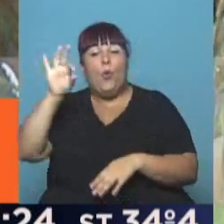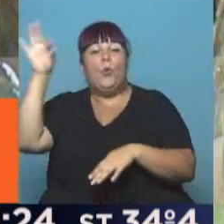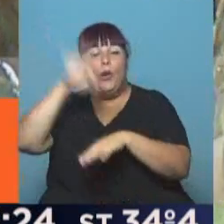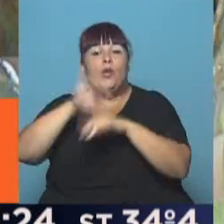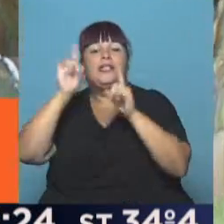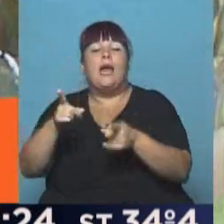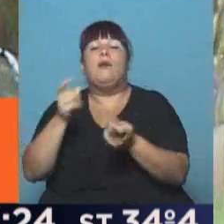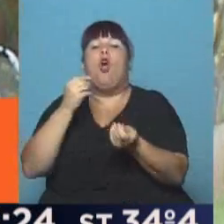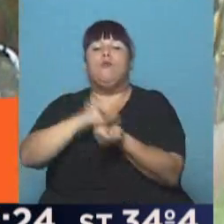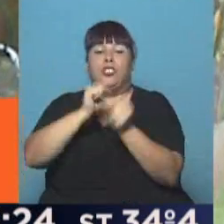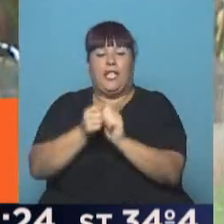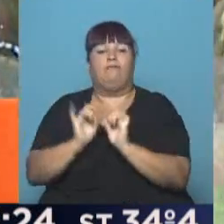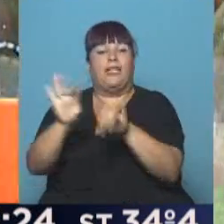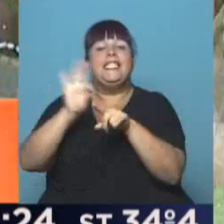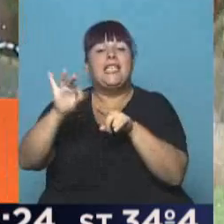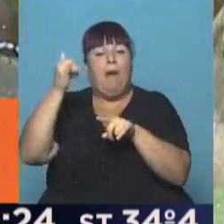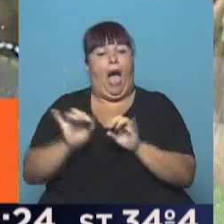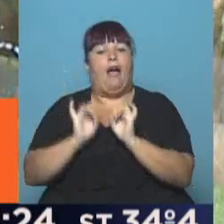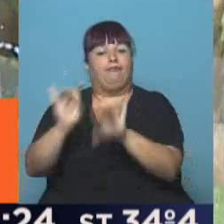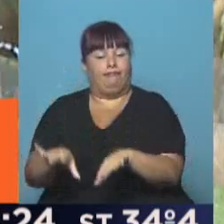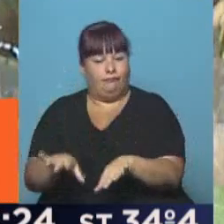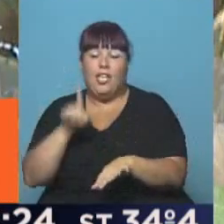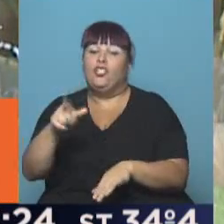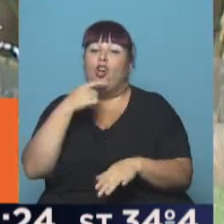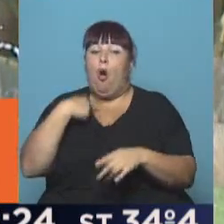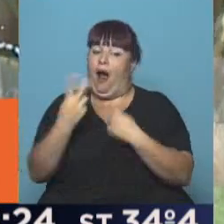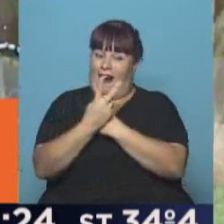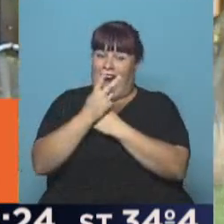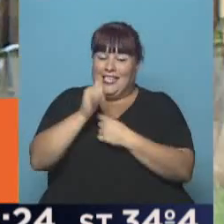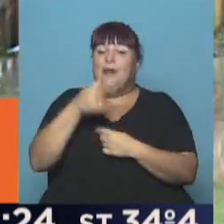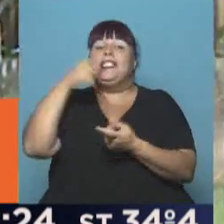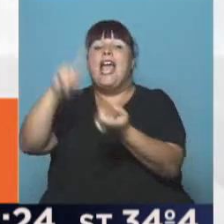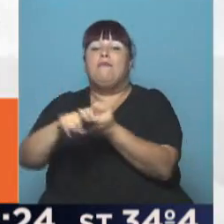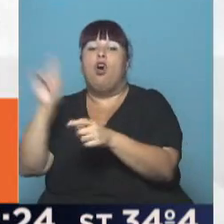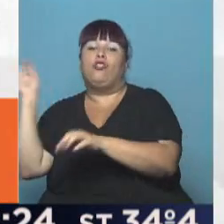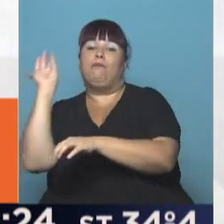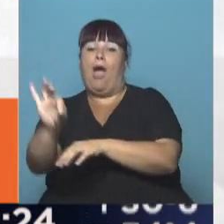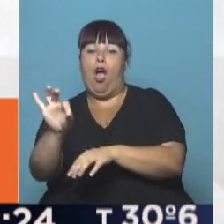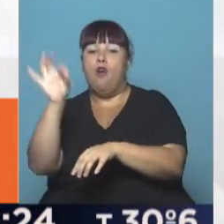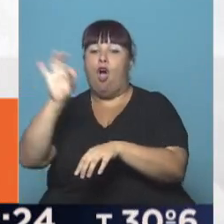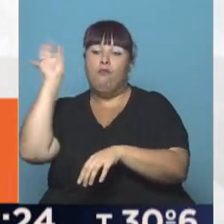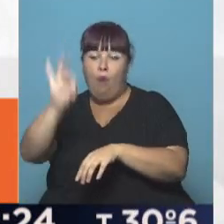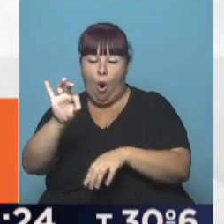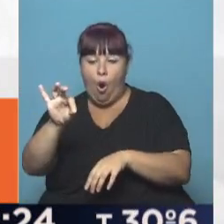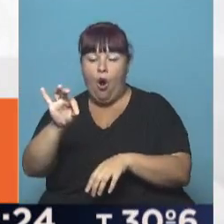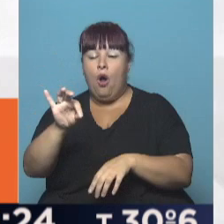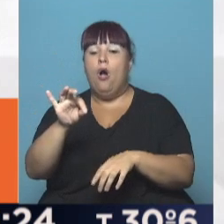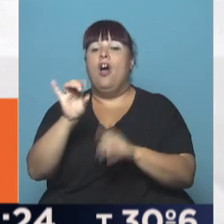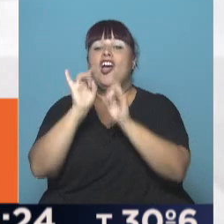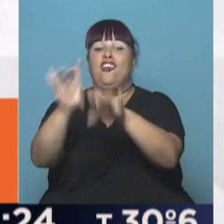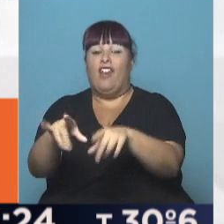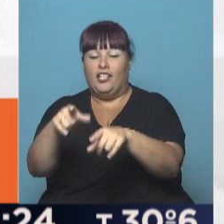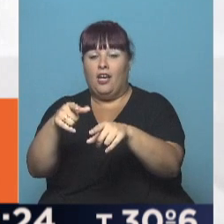cica también se transmite a través del semen por lo cual ella se puede cuidar pero hacia el marido lo pica un mosquito y se